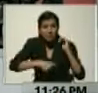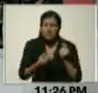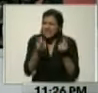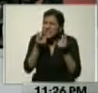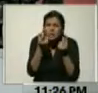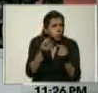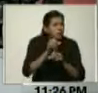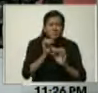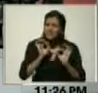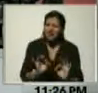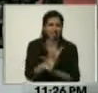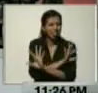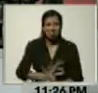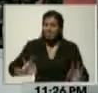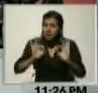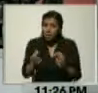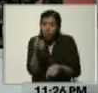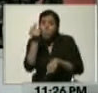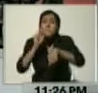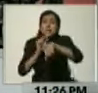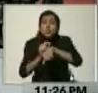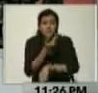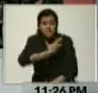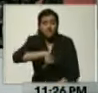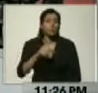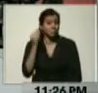minuto. Ni un instante va a ser presidente.